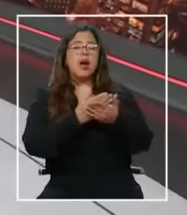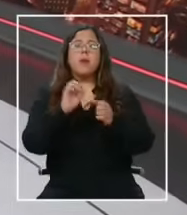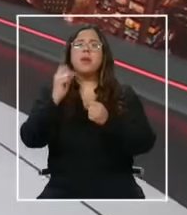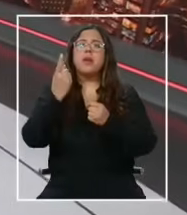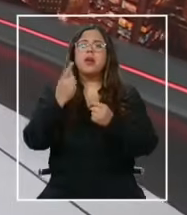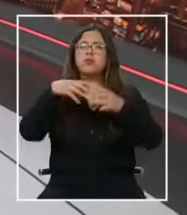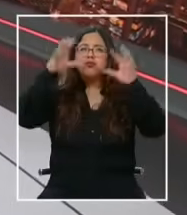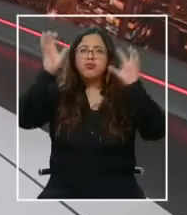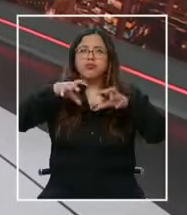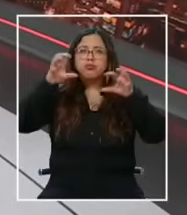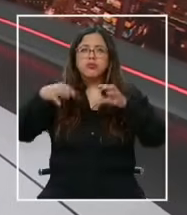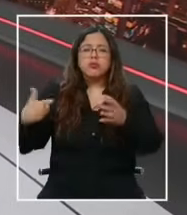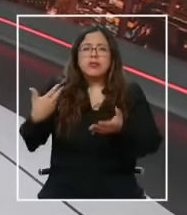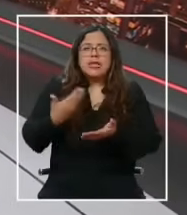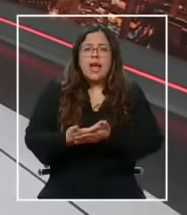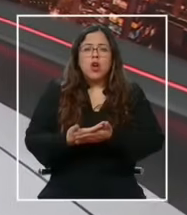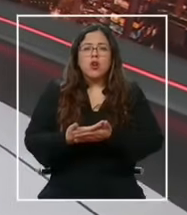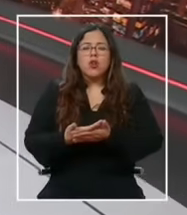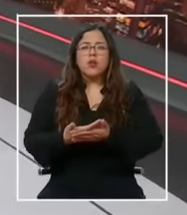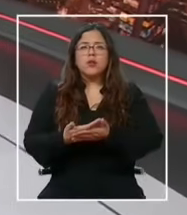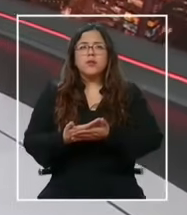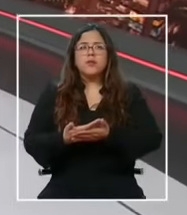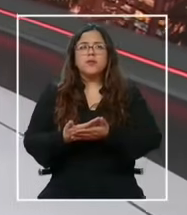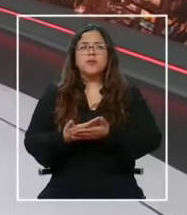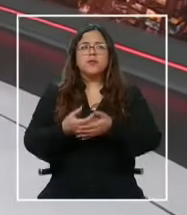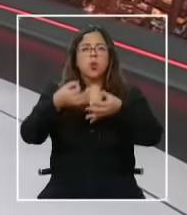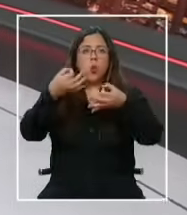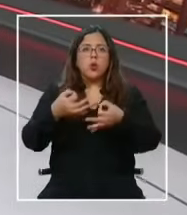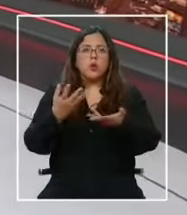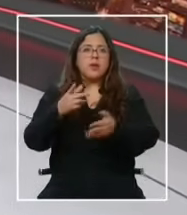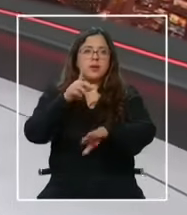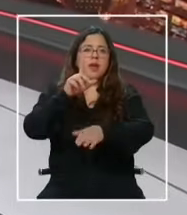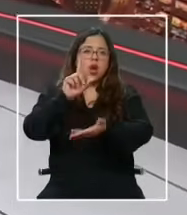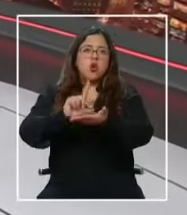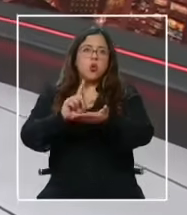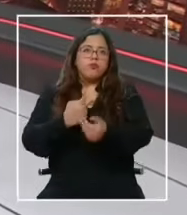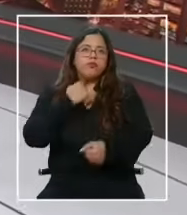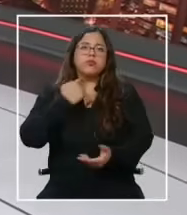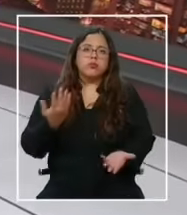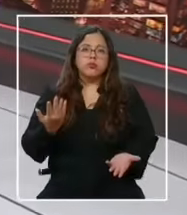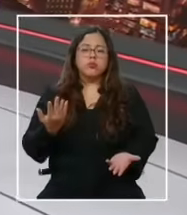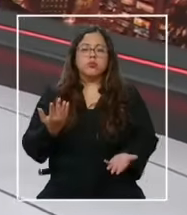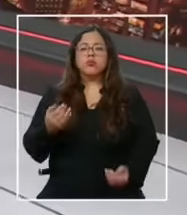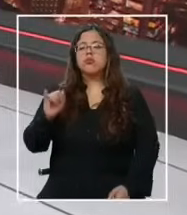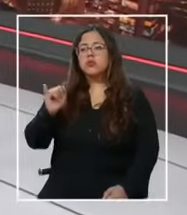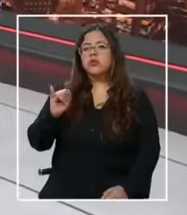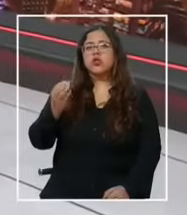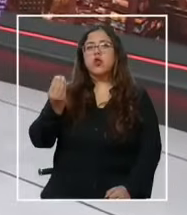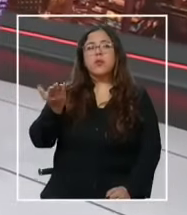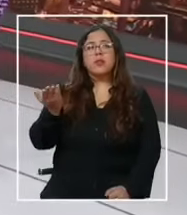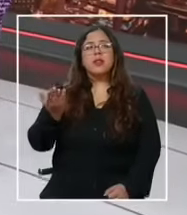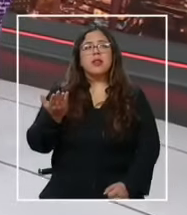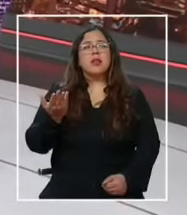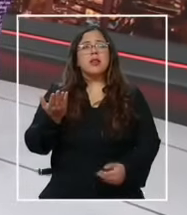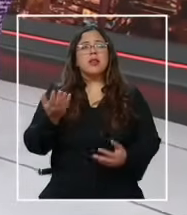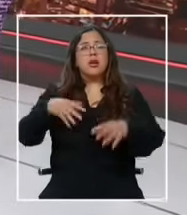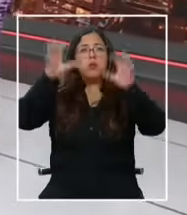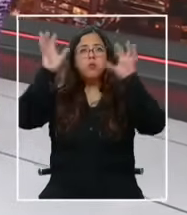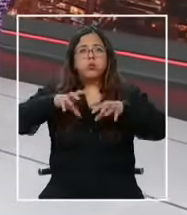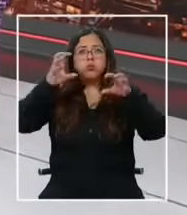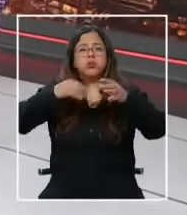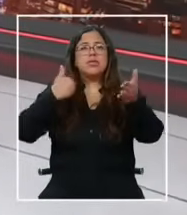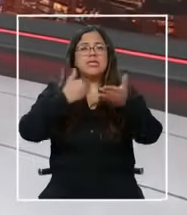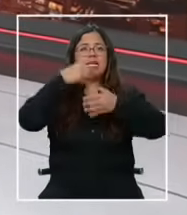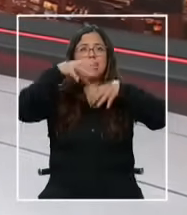Cuánto ha llovido hasta ahora eh en la zona que está afectada por este sistema frontal claro Hay obviamente más precipitación en sector